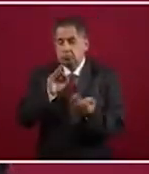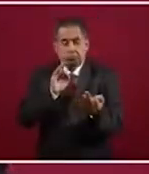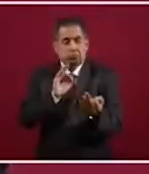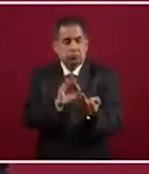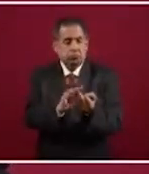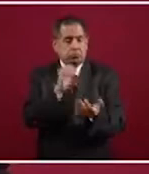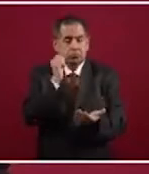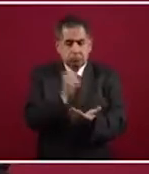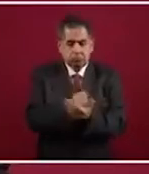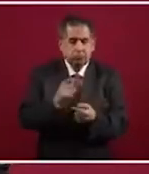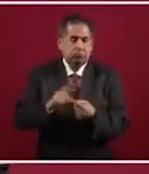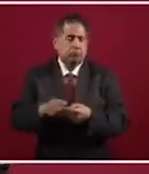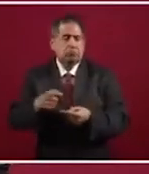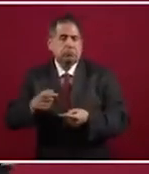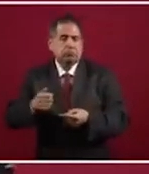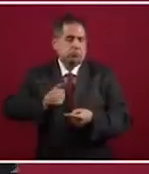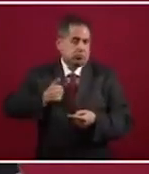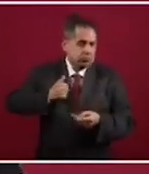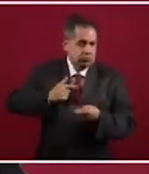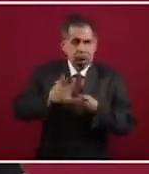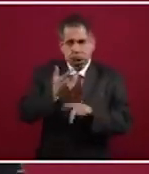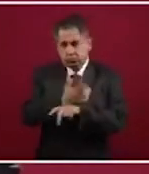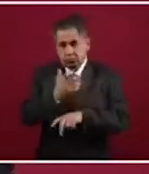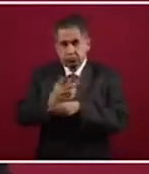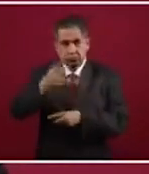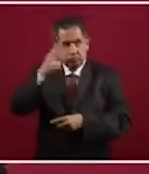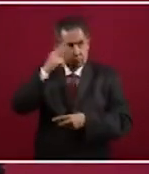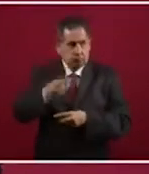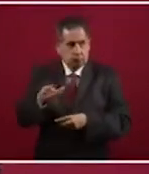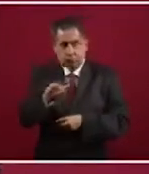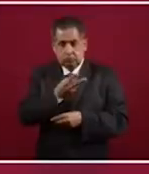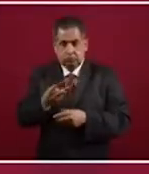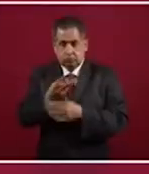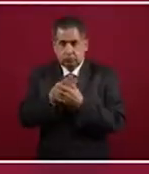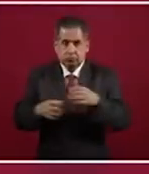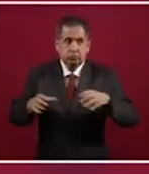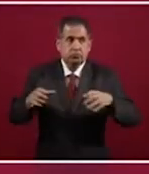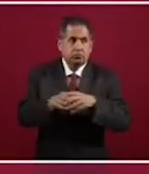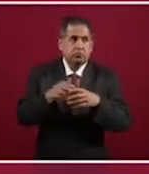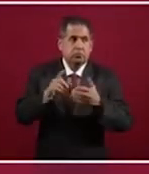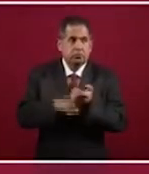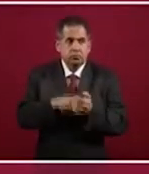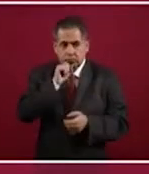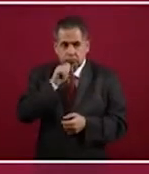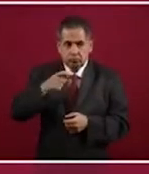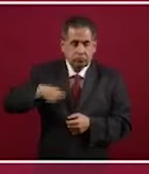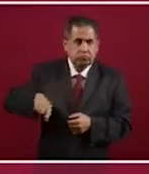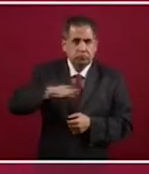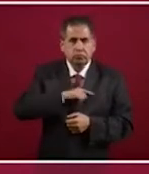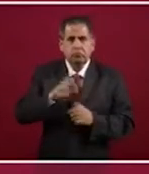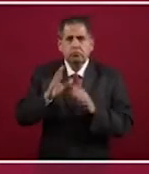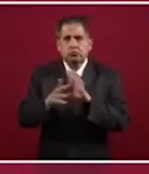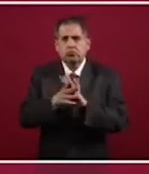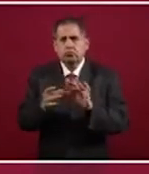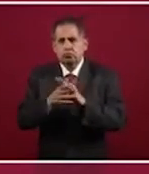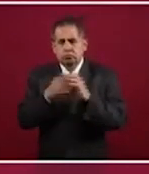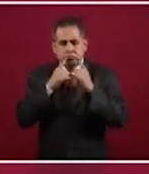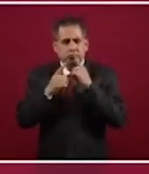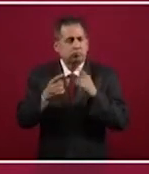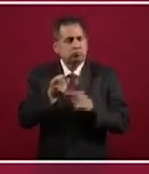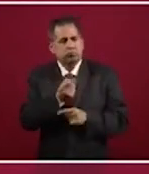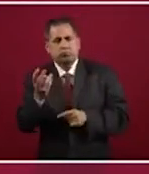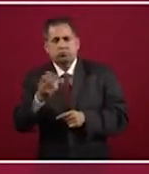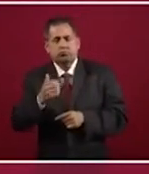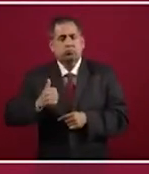entre Canadá, Estados Unidos y México. Y hemos recibido de los gobiernos